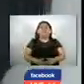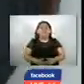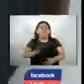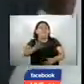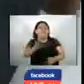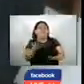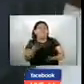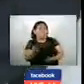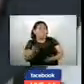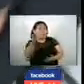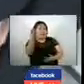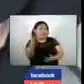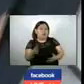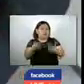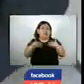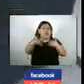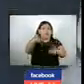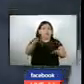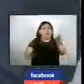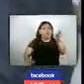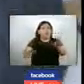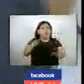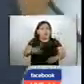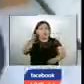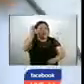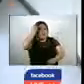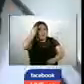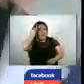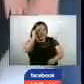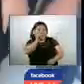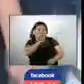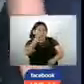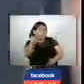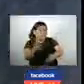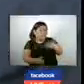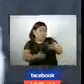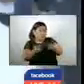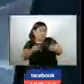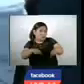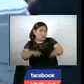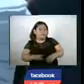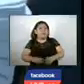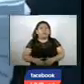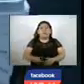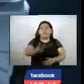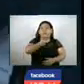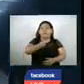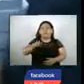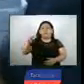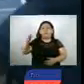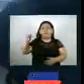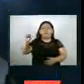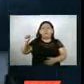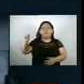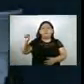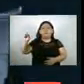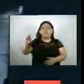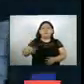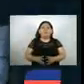días se celebrará la audiencia preliminar para determinar si el caso pasa a juicio. Néstor Hernández, Noticiero Hechos.